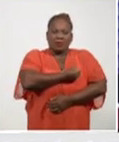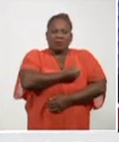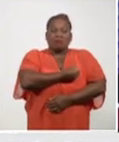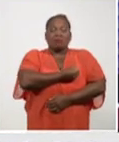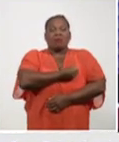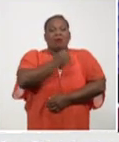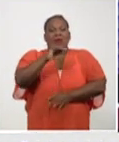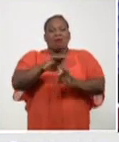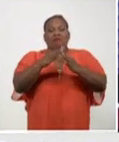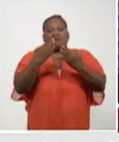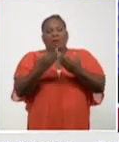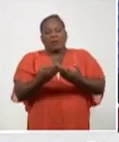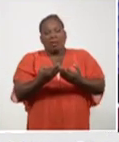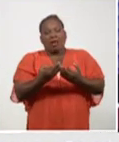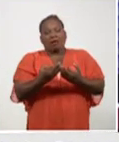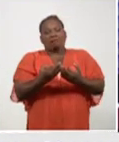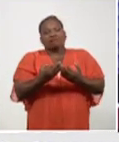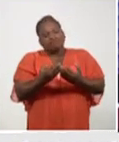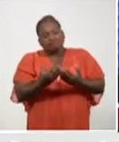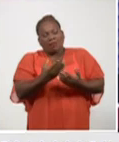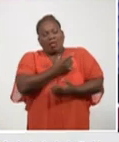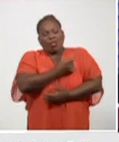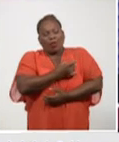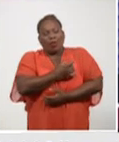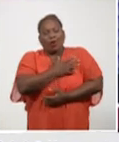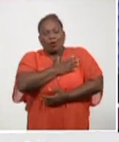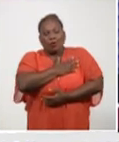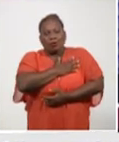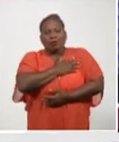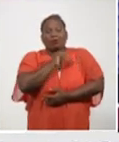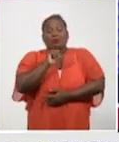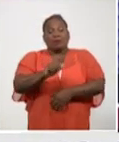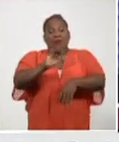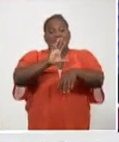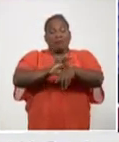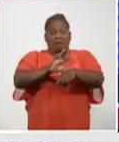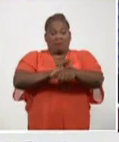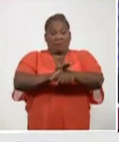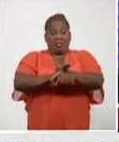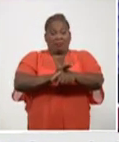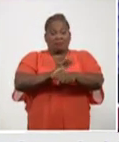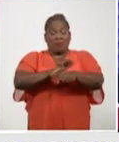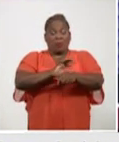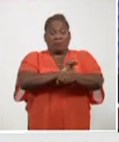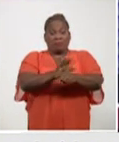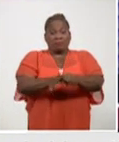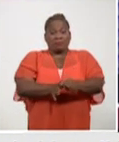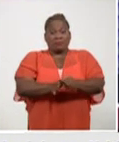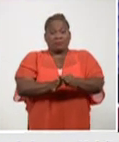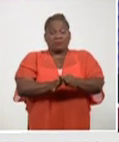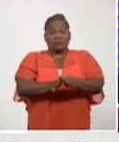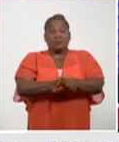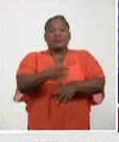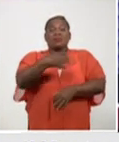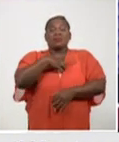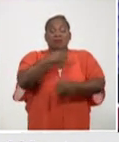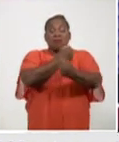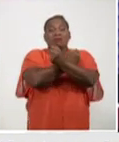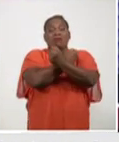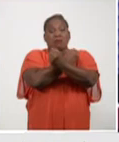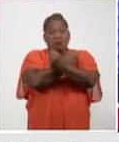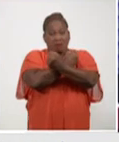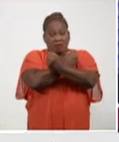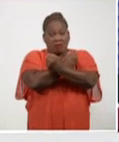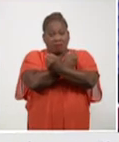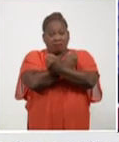familiares, pero desgraciadamente esta es una enfermedad que tiene sus riesgos, sobre